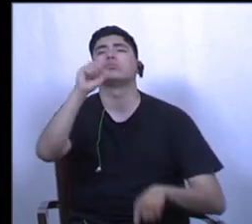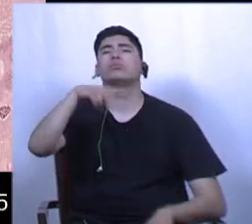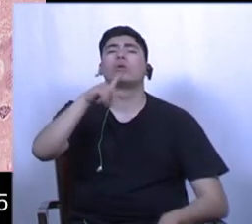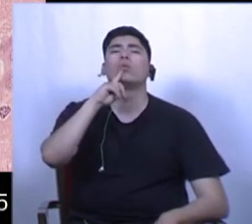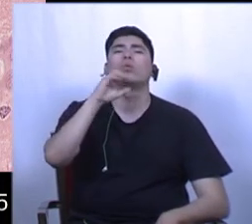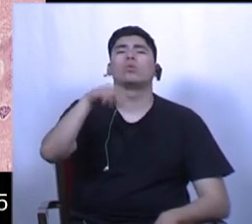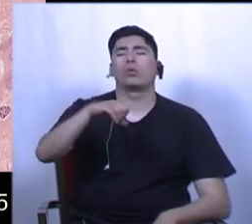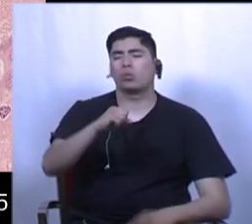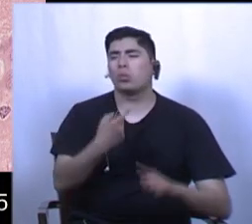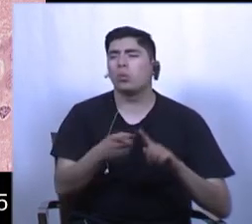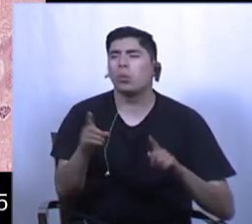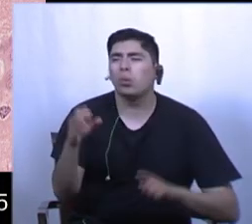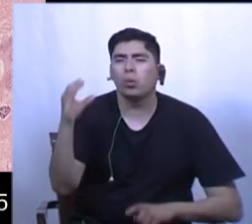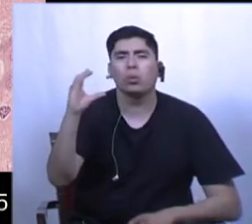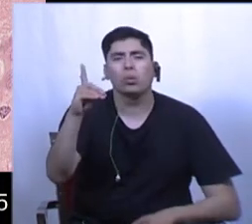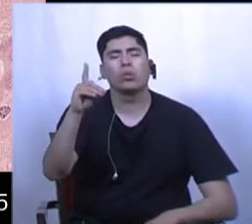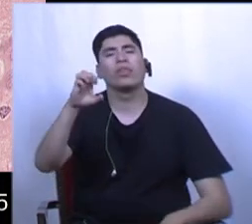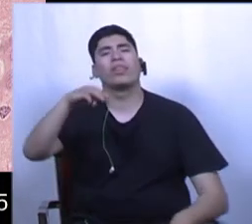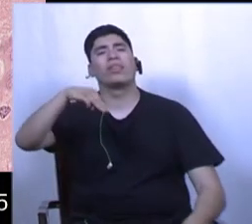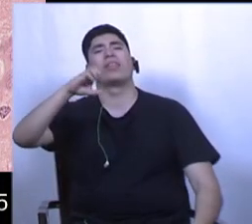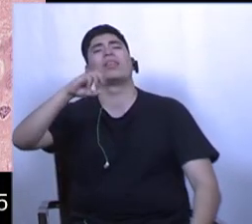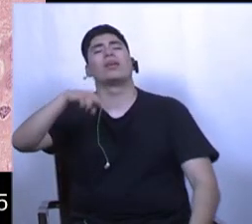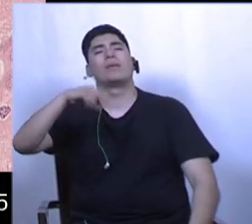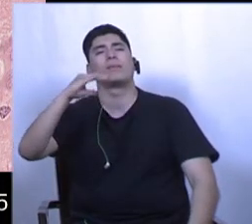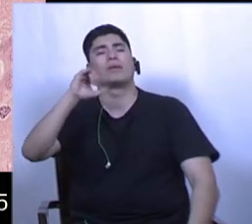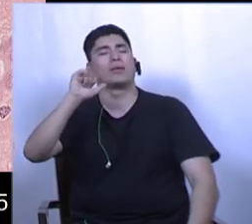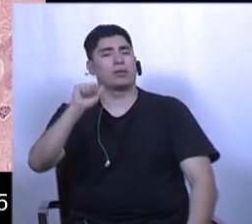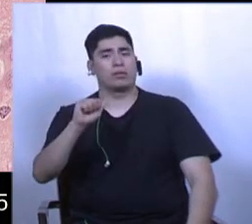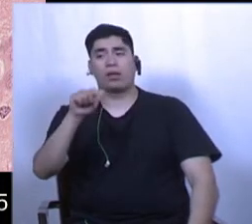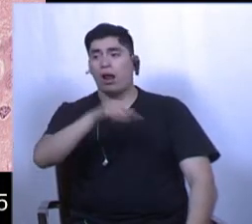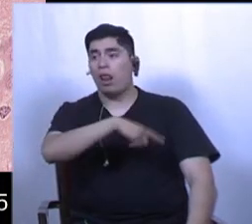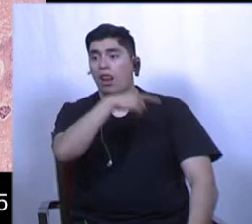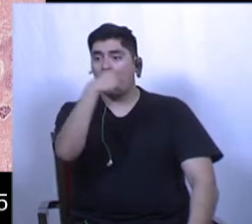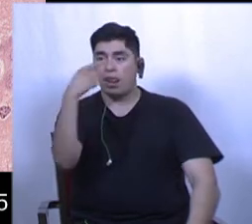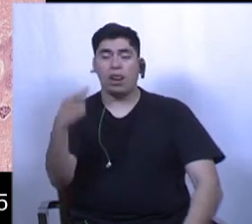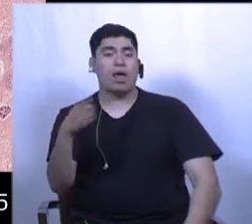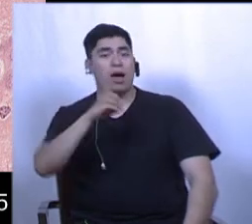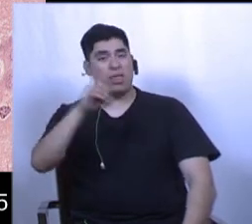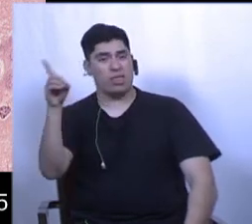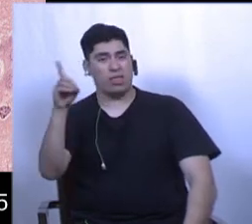que está enfermo. Después de tomar los medicamentos, a la derecha se ve curado.